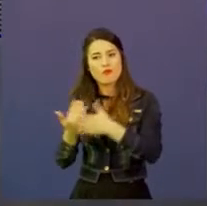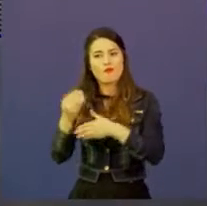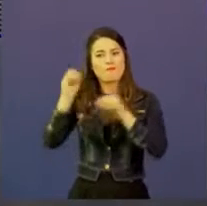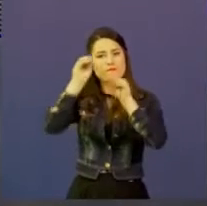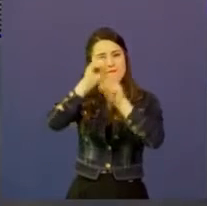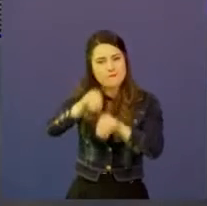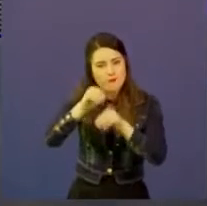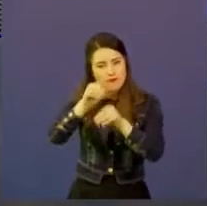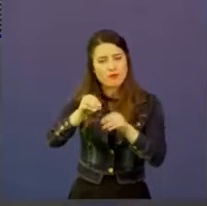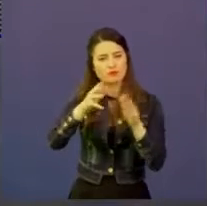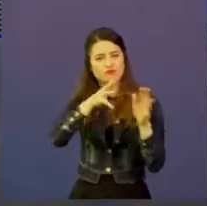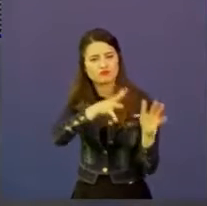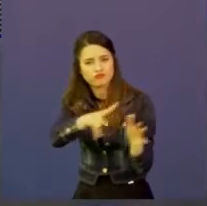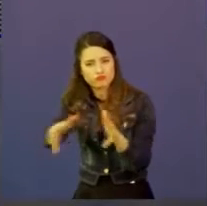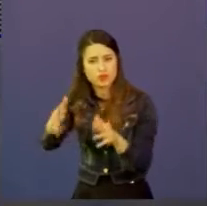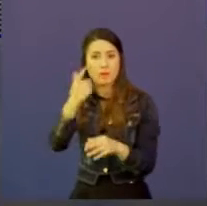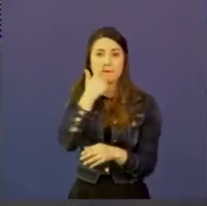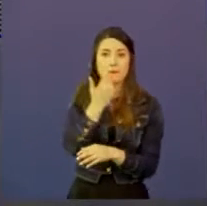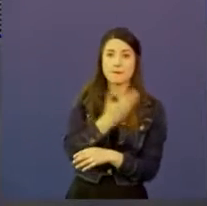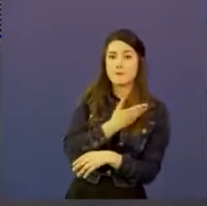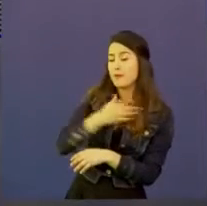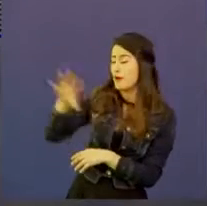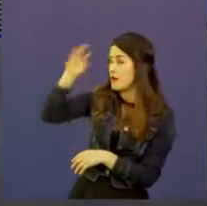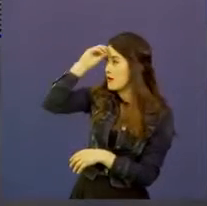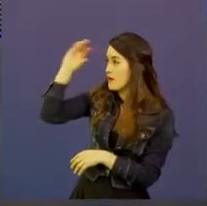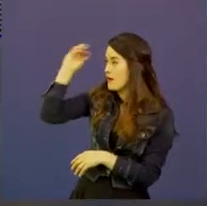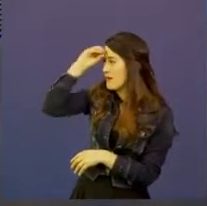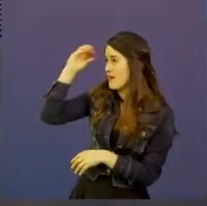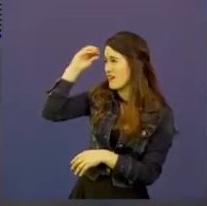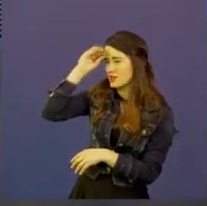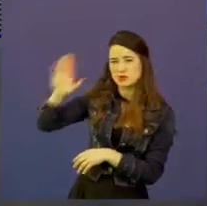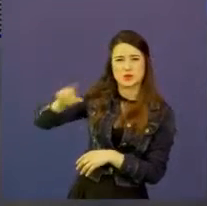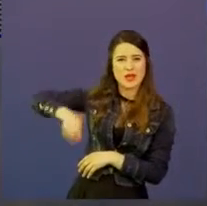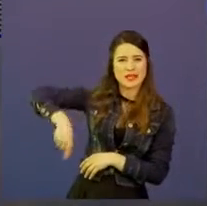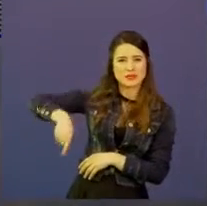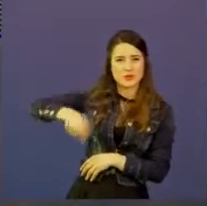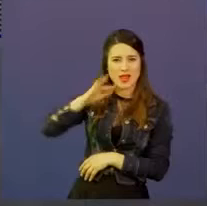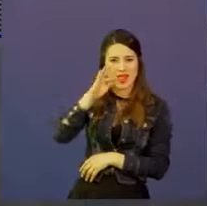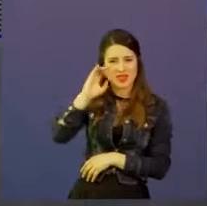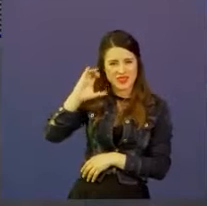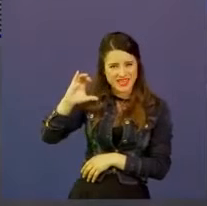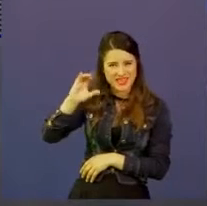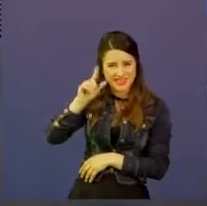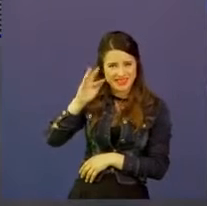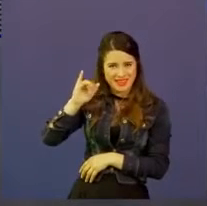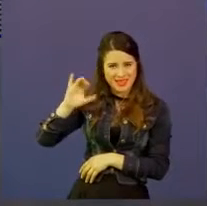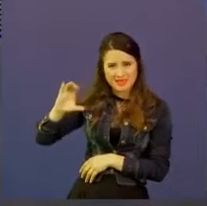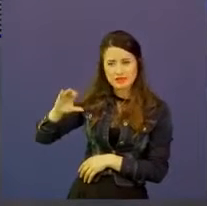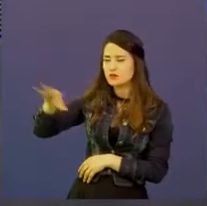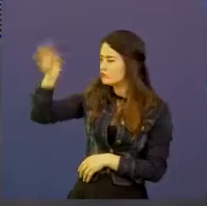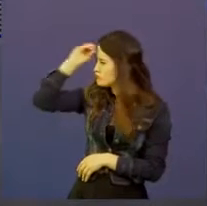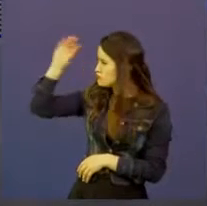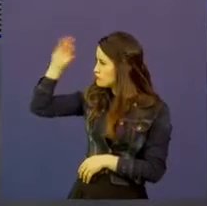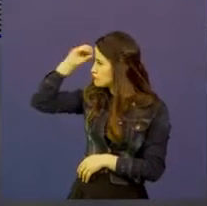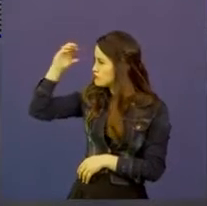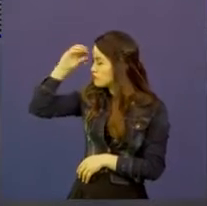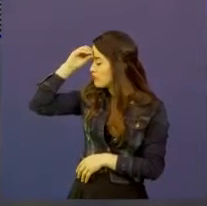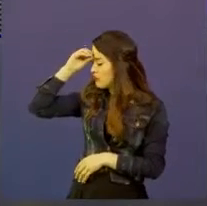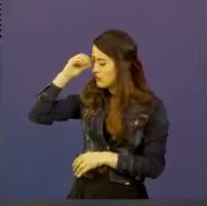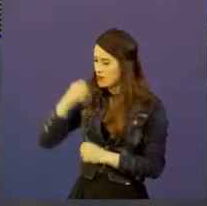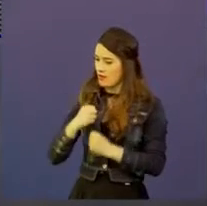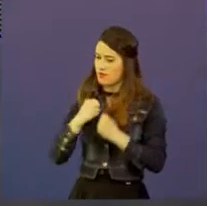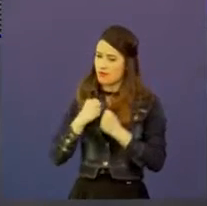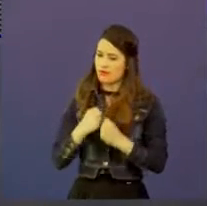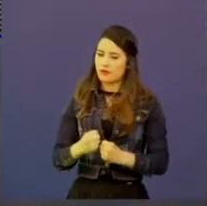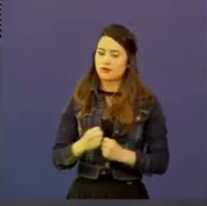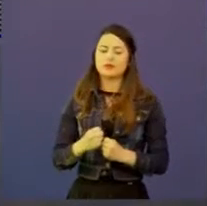para que los papás, una vez terminen los cursos de Escuela TIC para Familia, puedan salir y relacionarse de manera directa